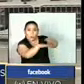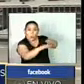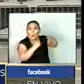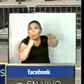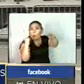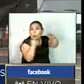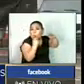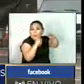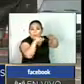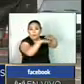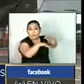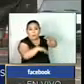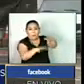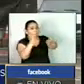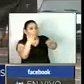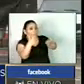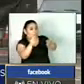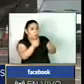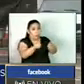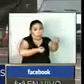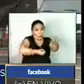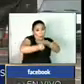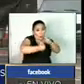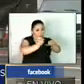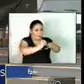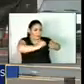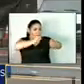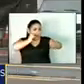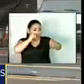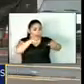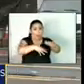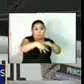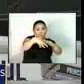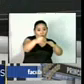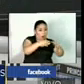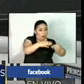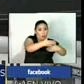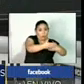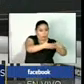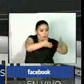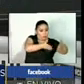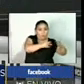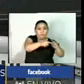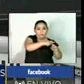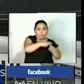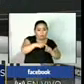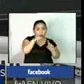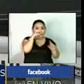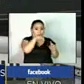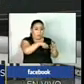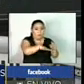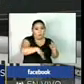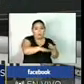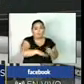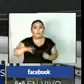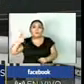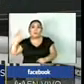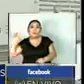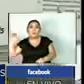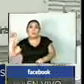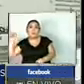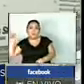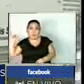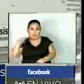de hielo en alrededor de cuatro camiones de mudanza a las afueras de la funeraria Andrew Clerkey en el condado de Brooklyn en Nueva